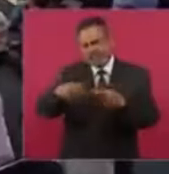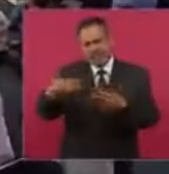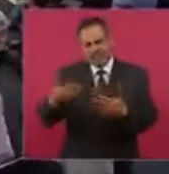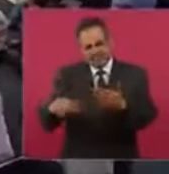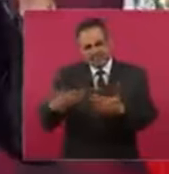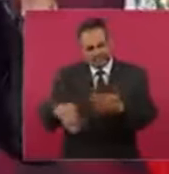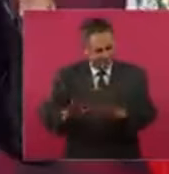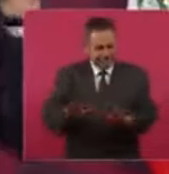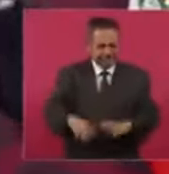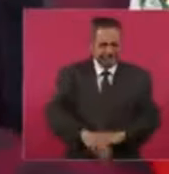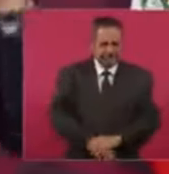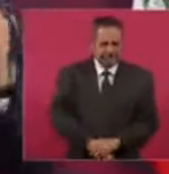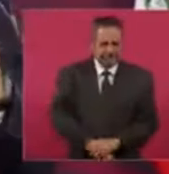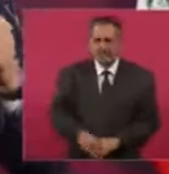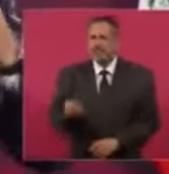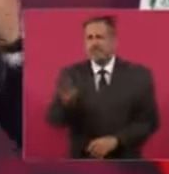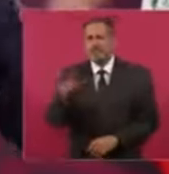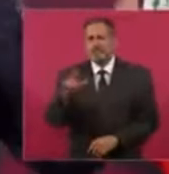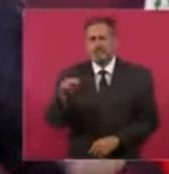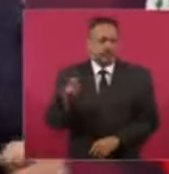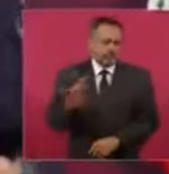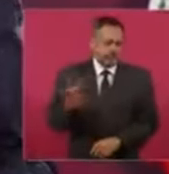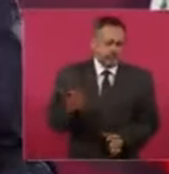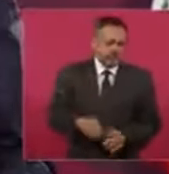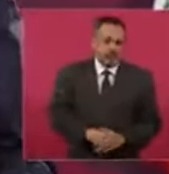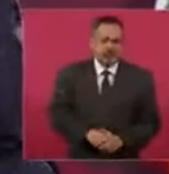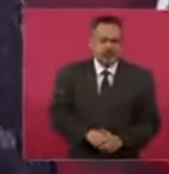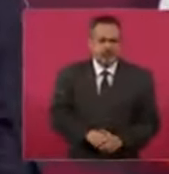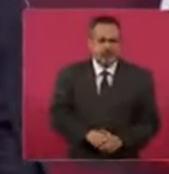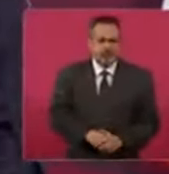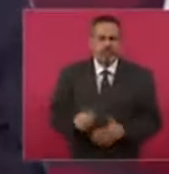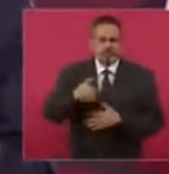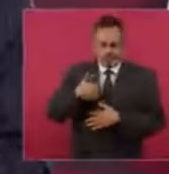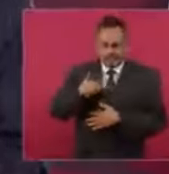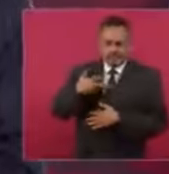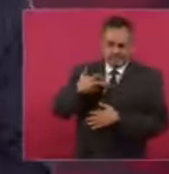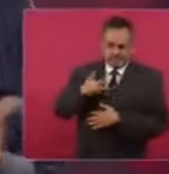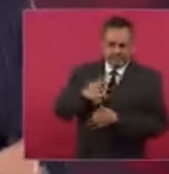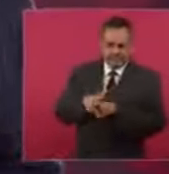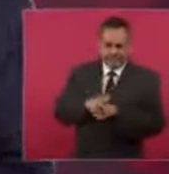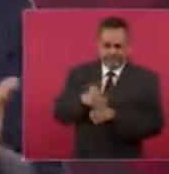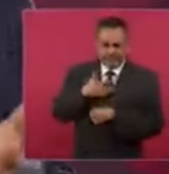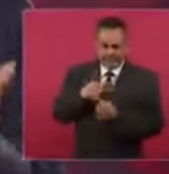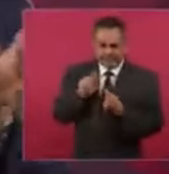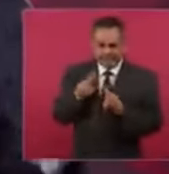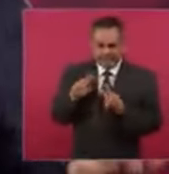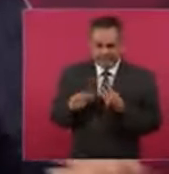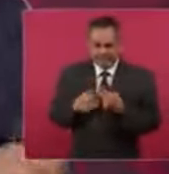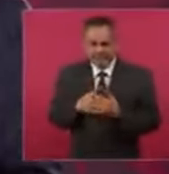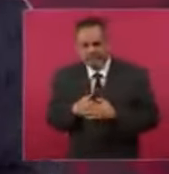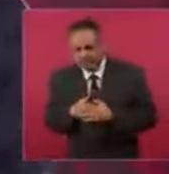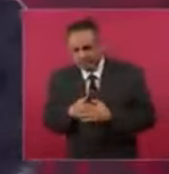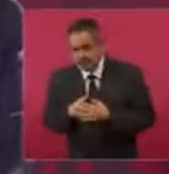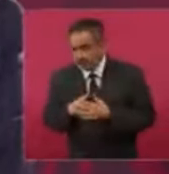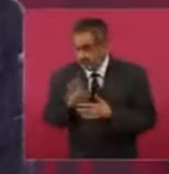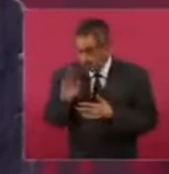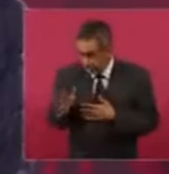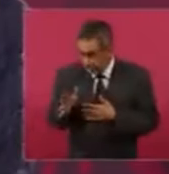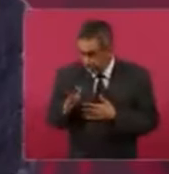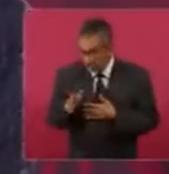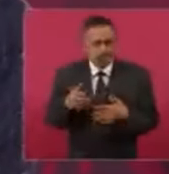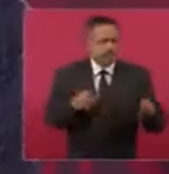cargos. Ellos no, o sea, yo ya tengo ya los nombres para que en su momento.